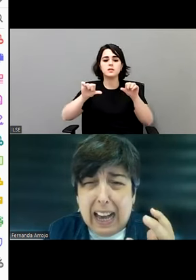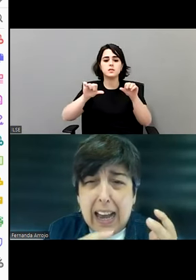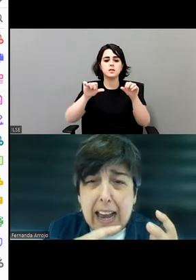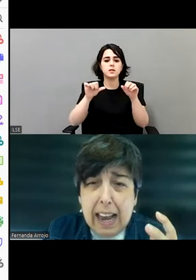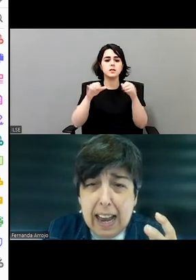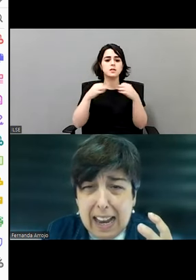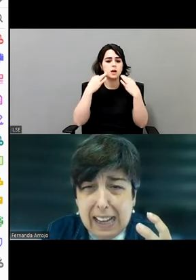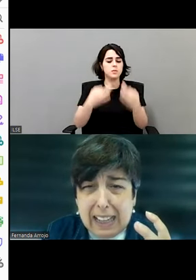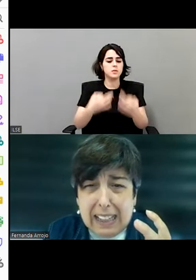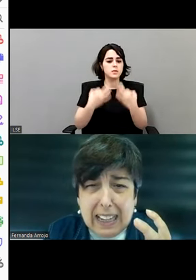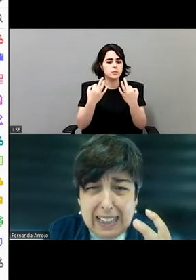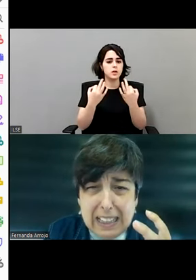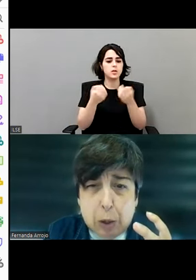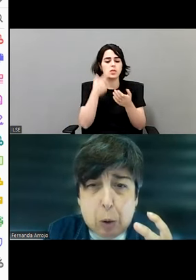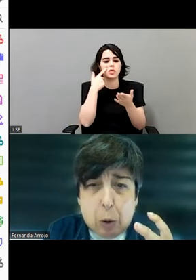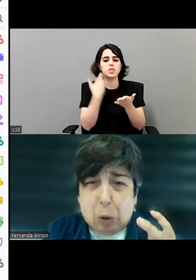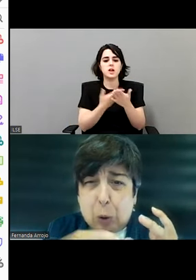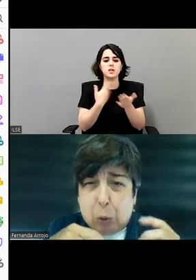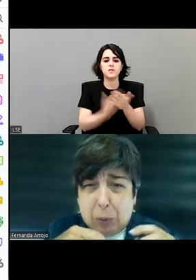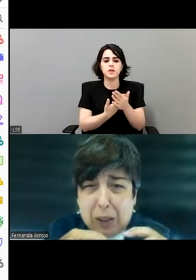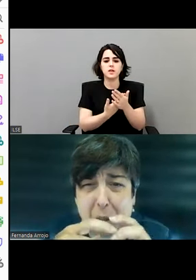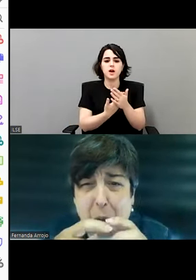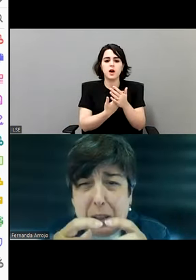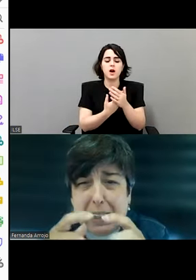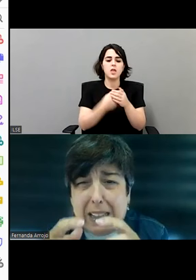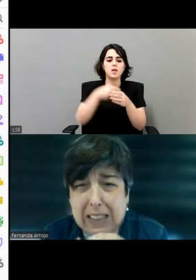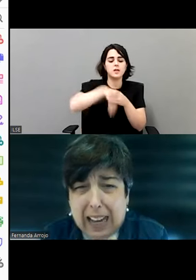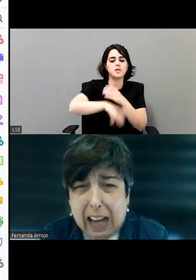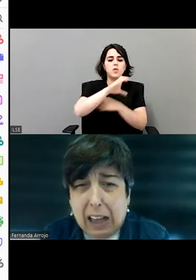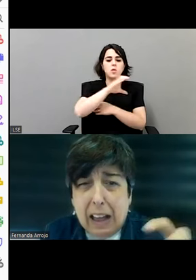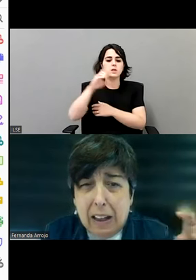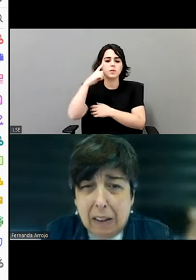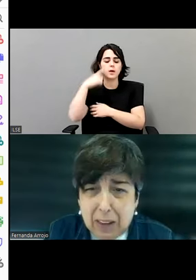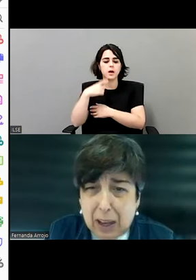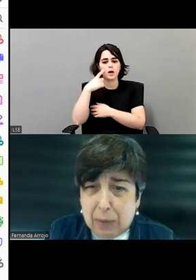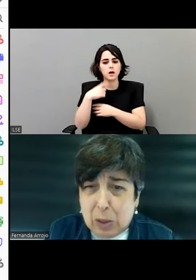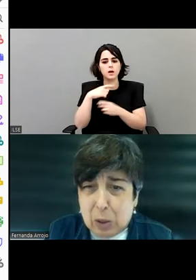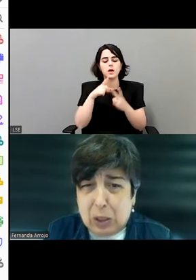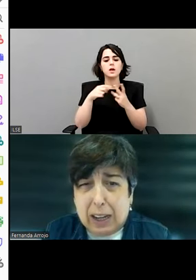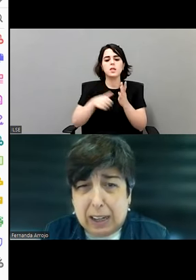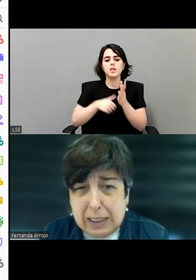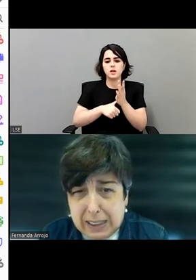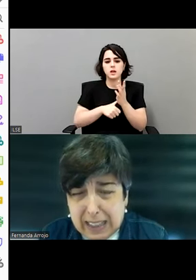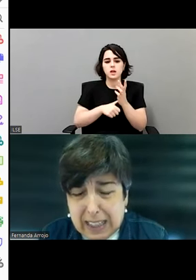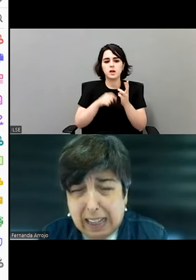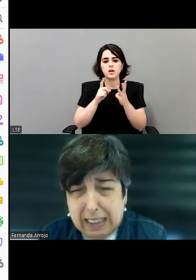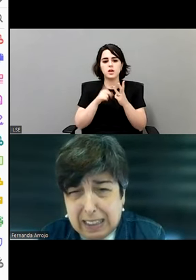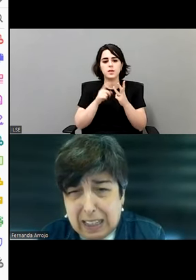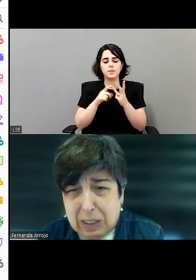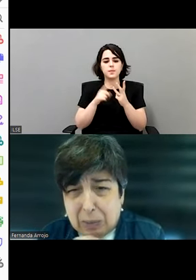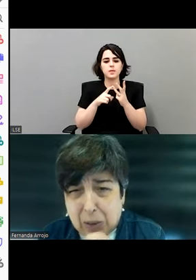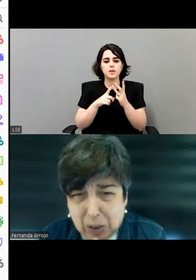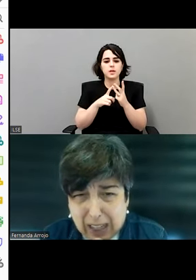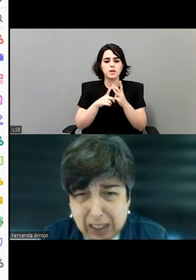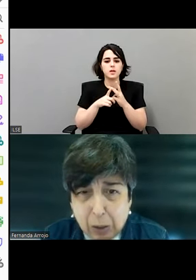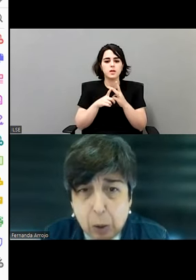bancaria, el DNI o documento de identidad de la persona que sea